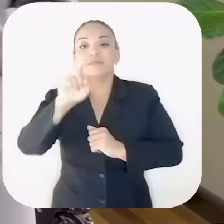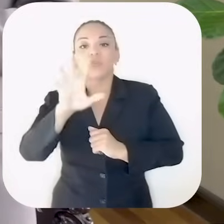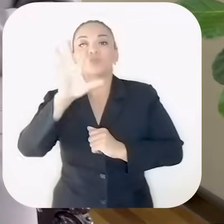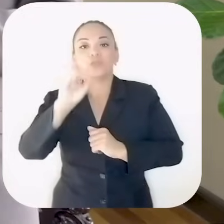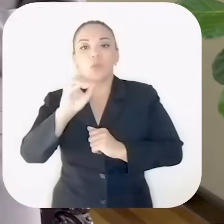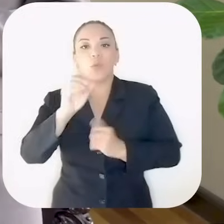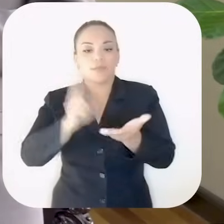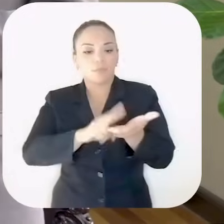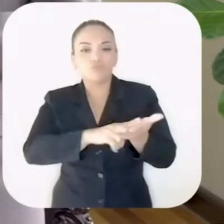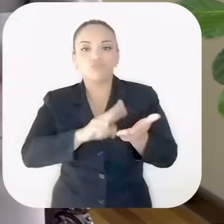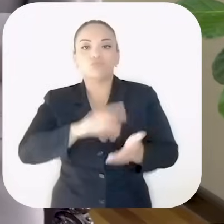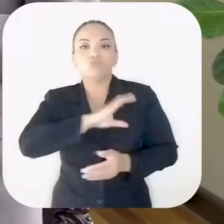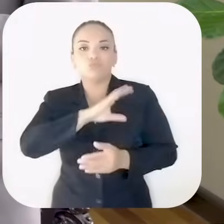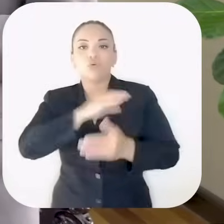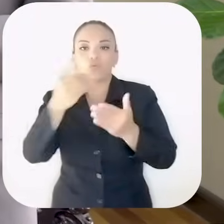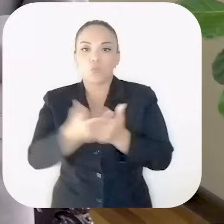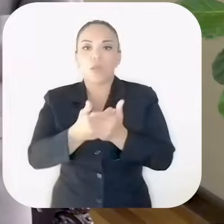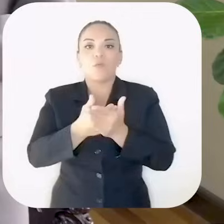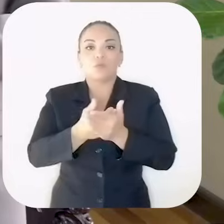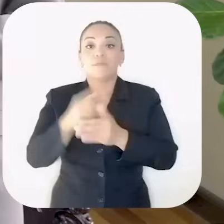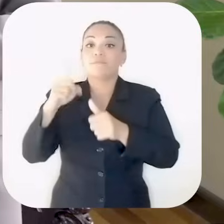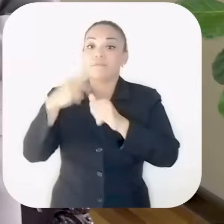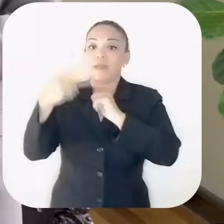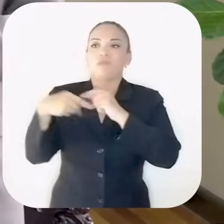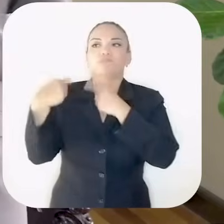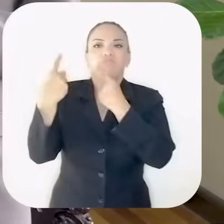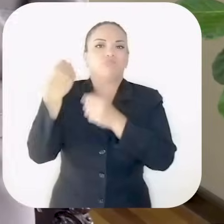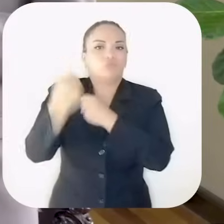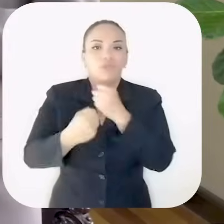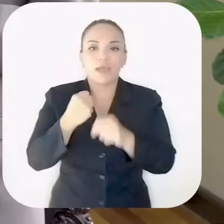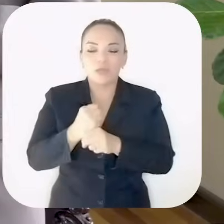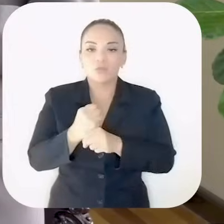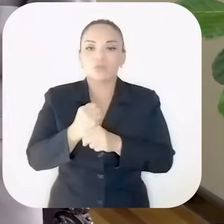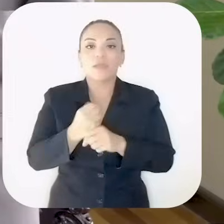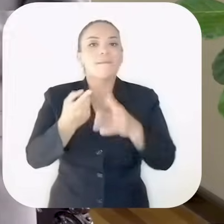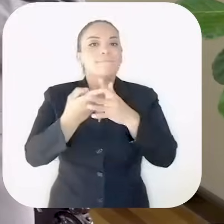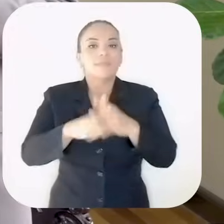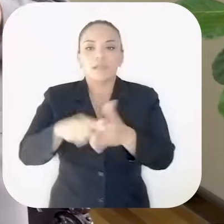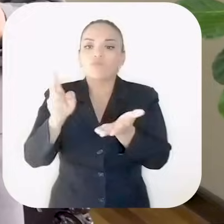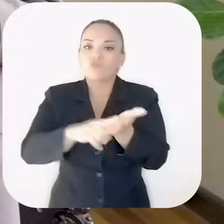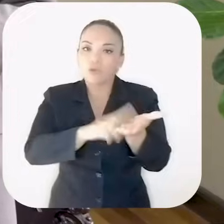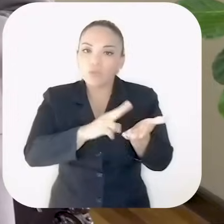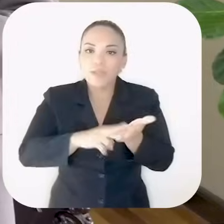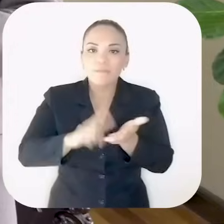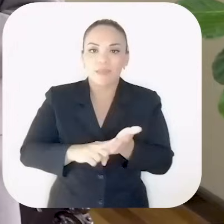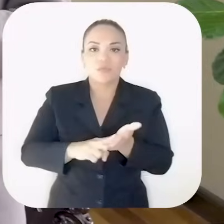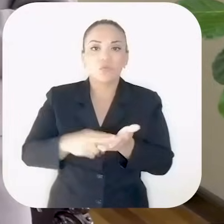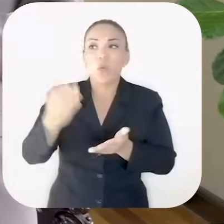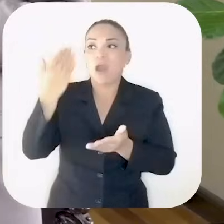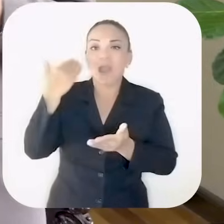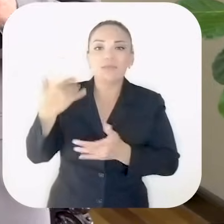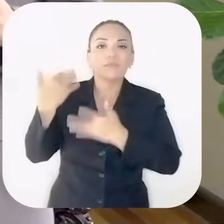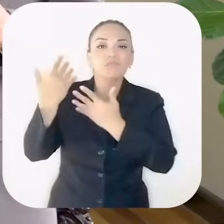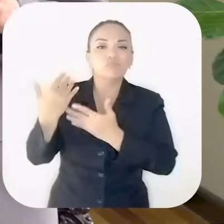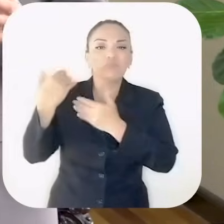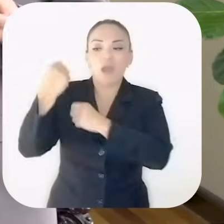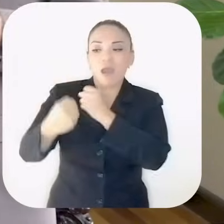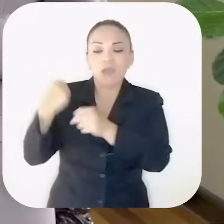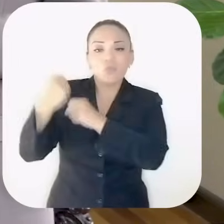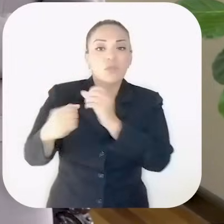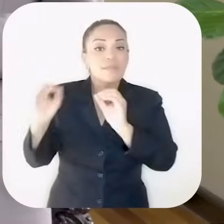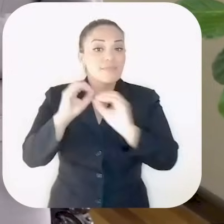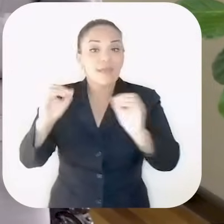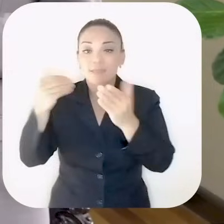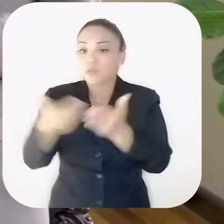150 oficiales nuevos y comenzamos un proceso de reclutamiento luego de años, donde no se contrataban